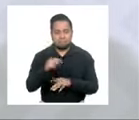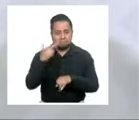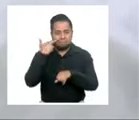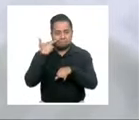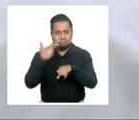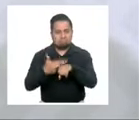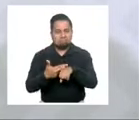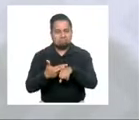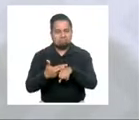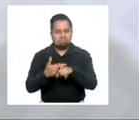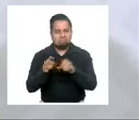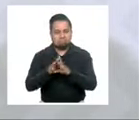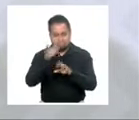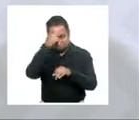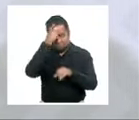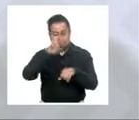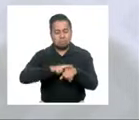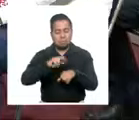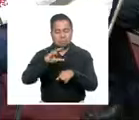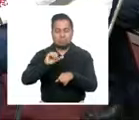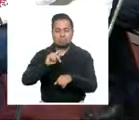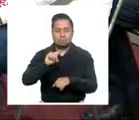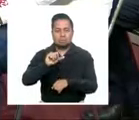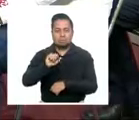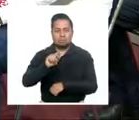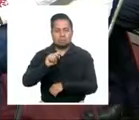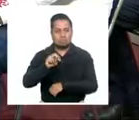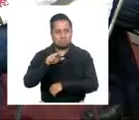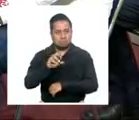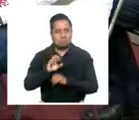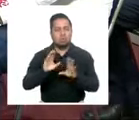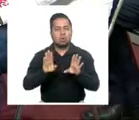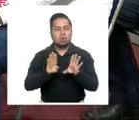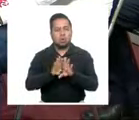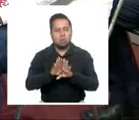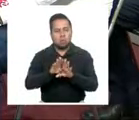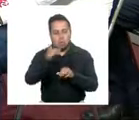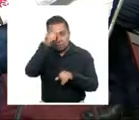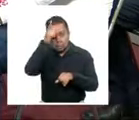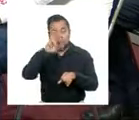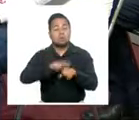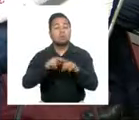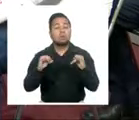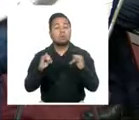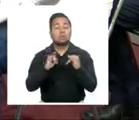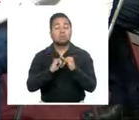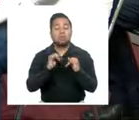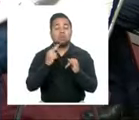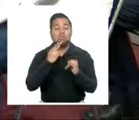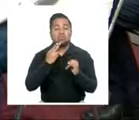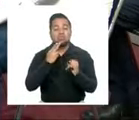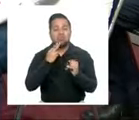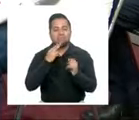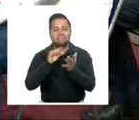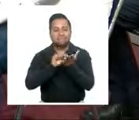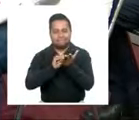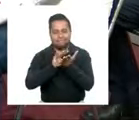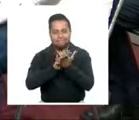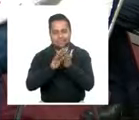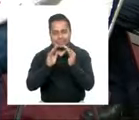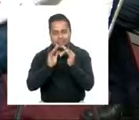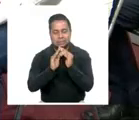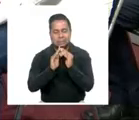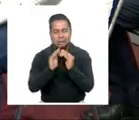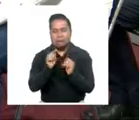responsabilidad como director de Catastro o como director del Instituto de la Función Registral,